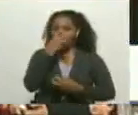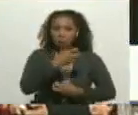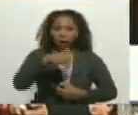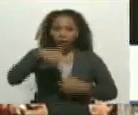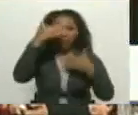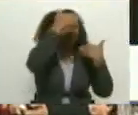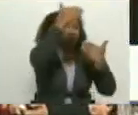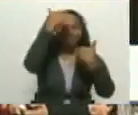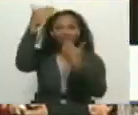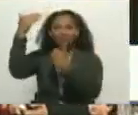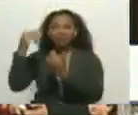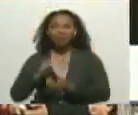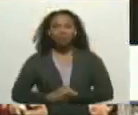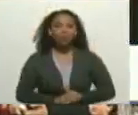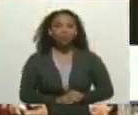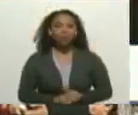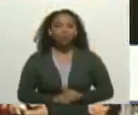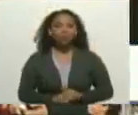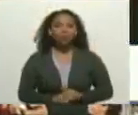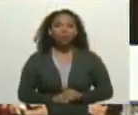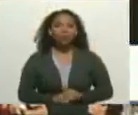Saludarlos.